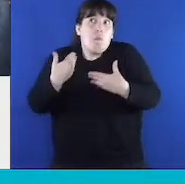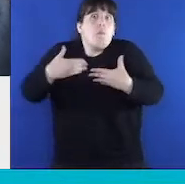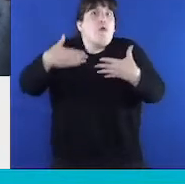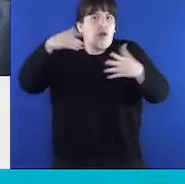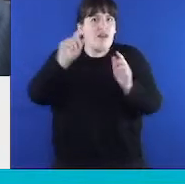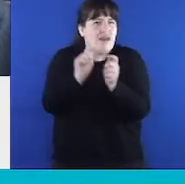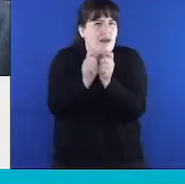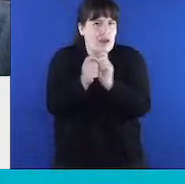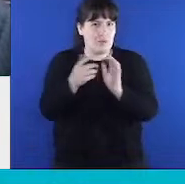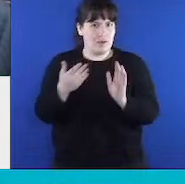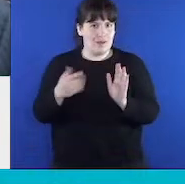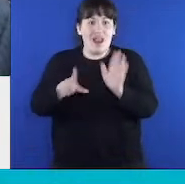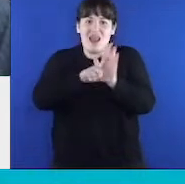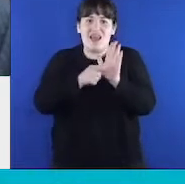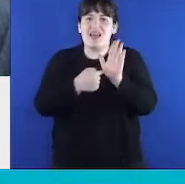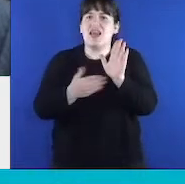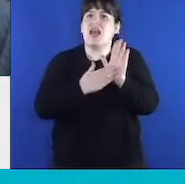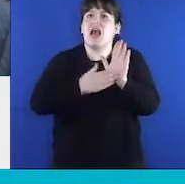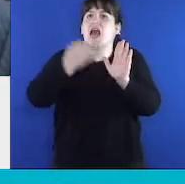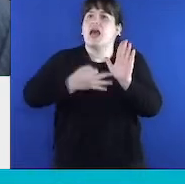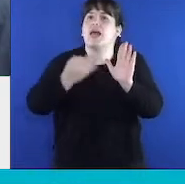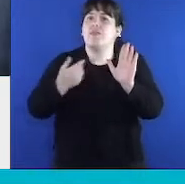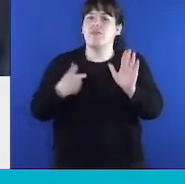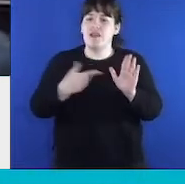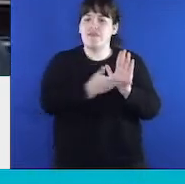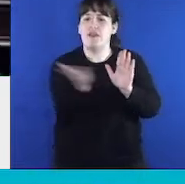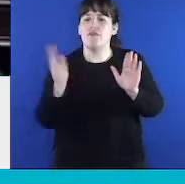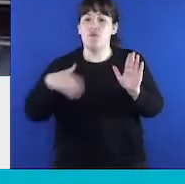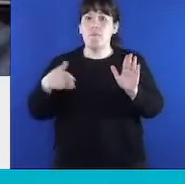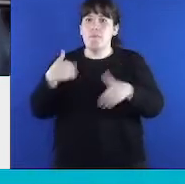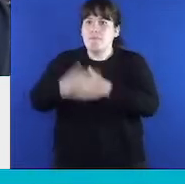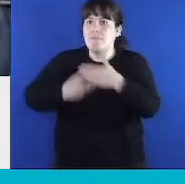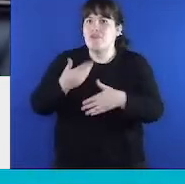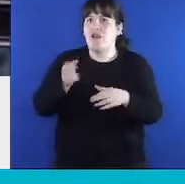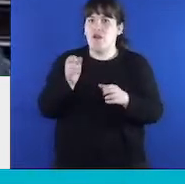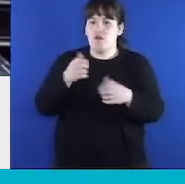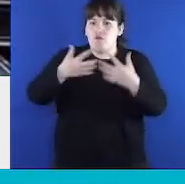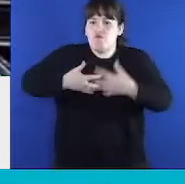sociedad para llevar adelante una función esencial como es esta.